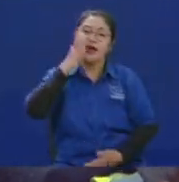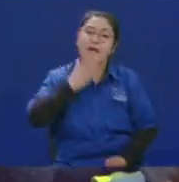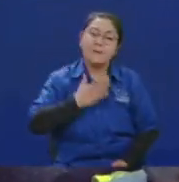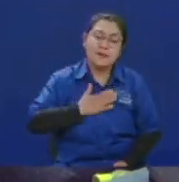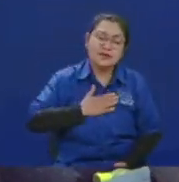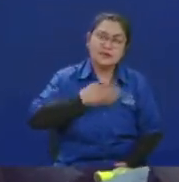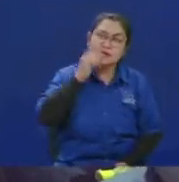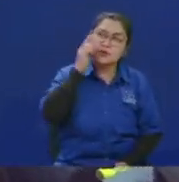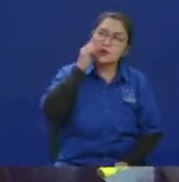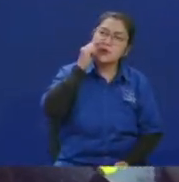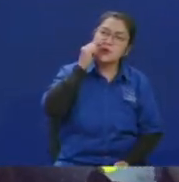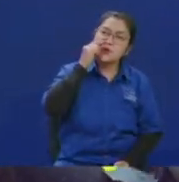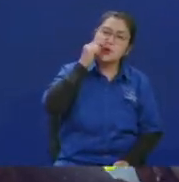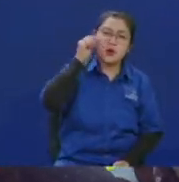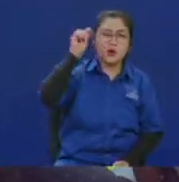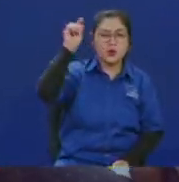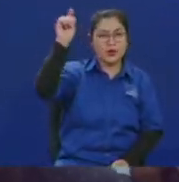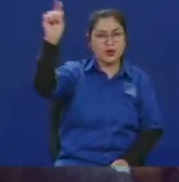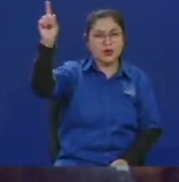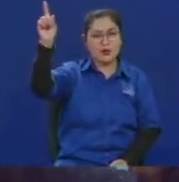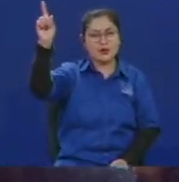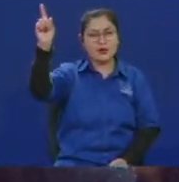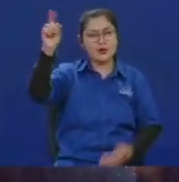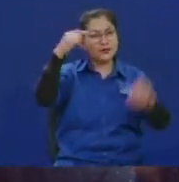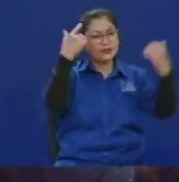alabaré a mi